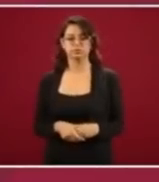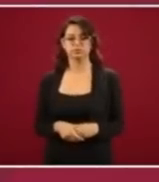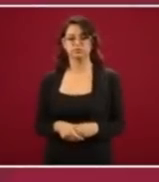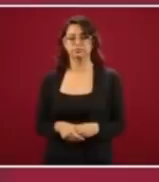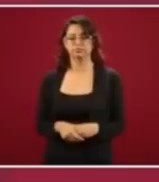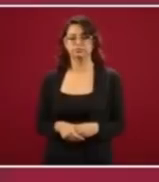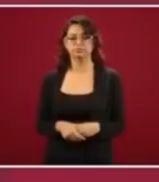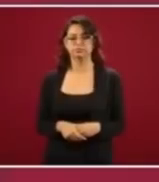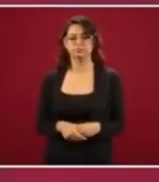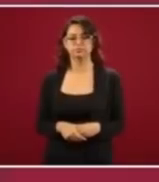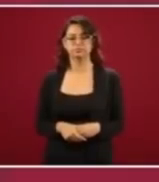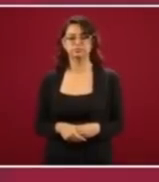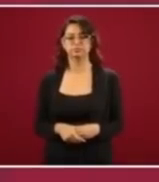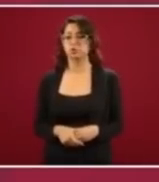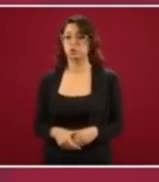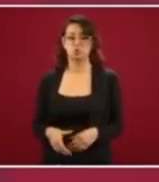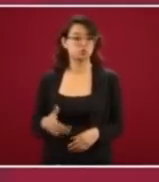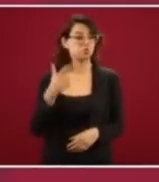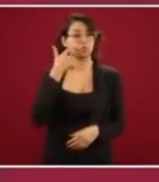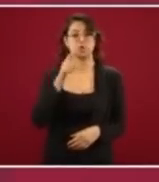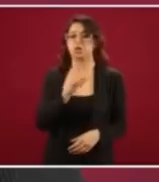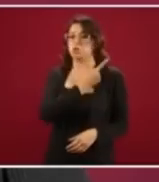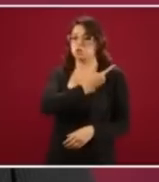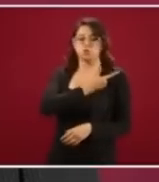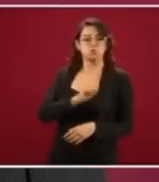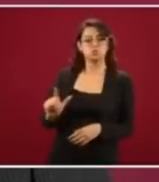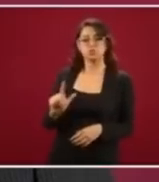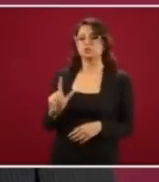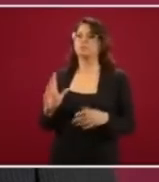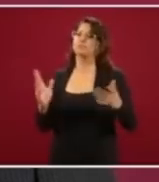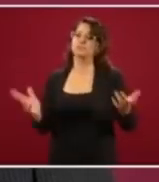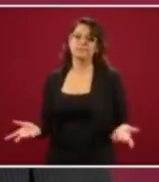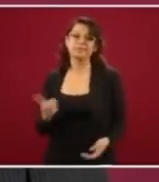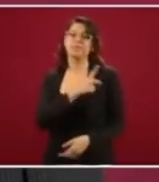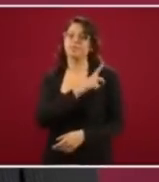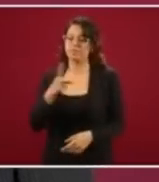se debe de moralizar la vida pública,